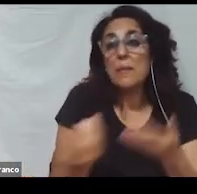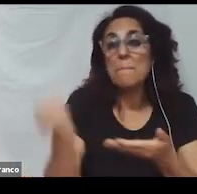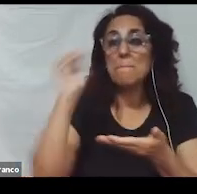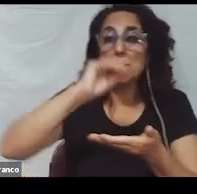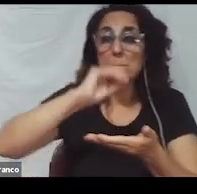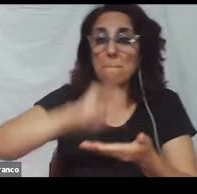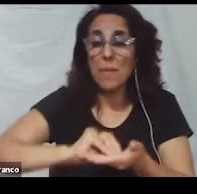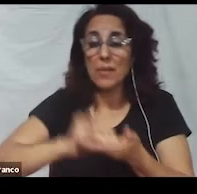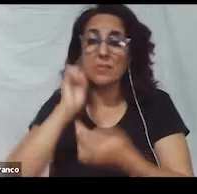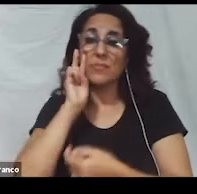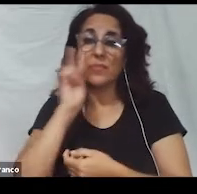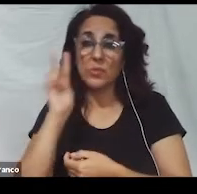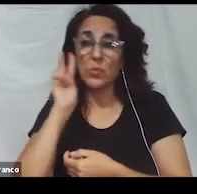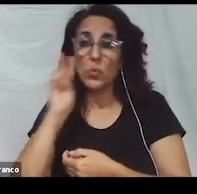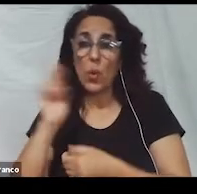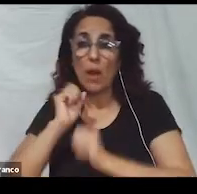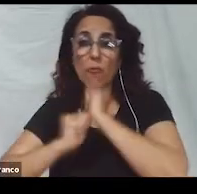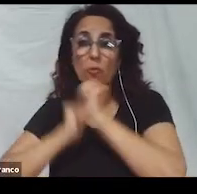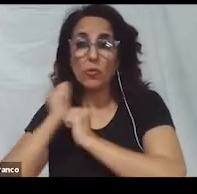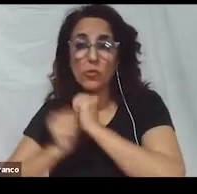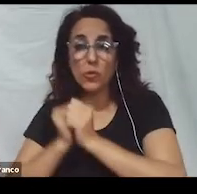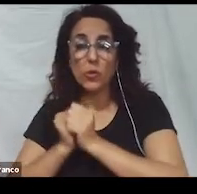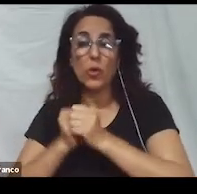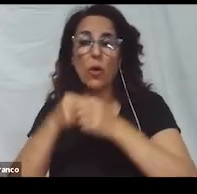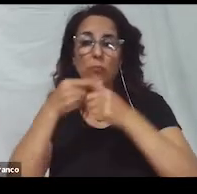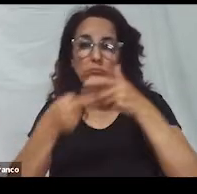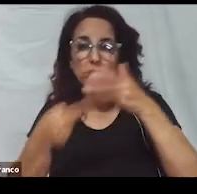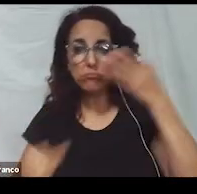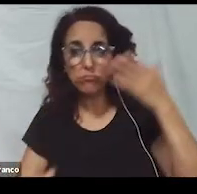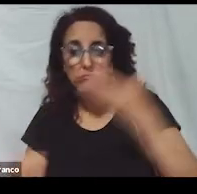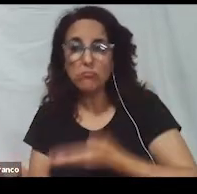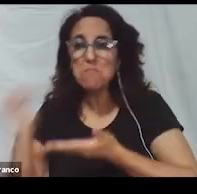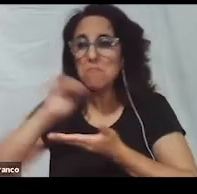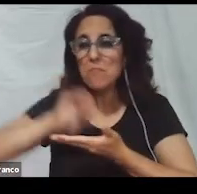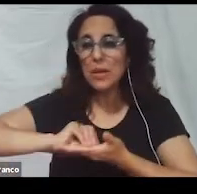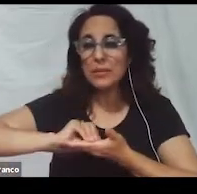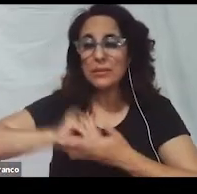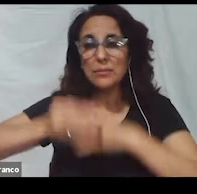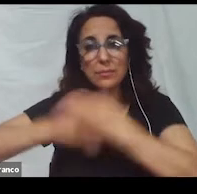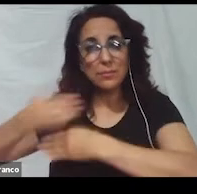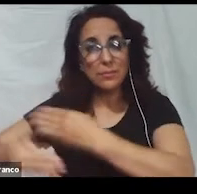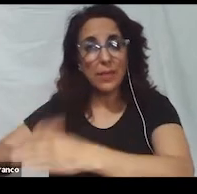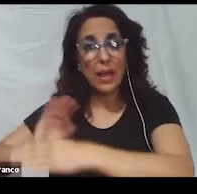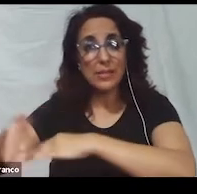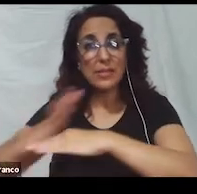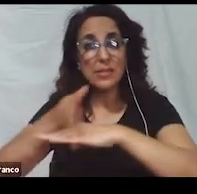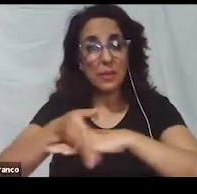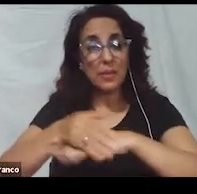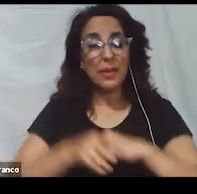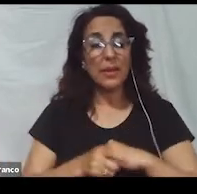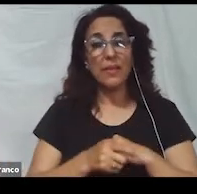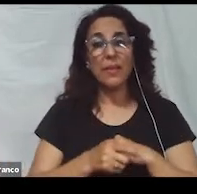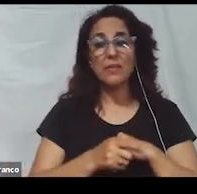extra, ya sea visual, funcionalidad extra, componentes, etcétera, pueden utilizar,